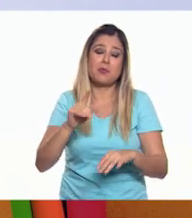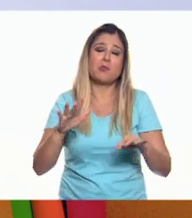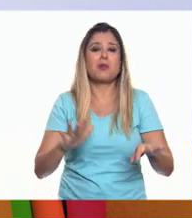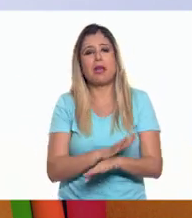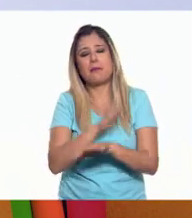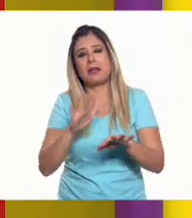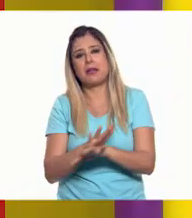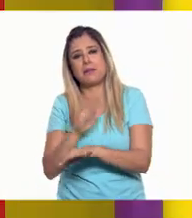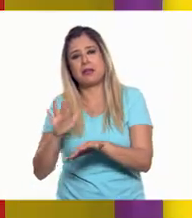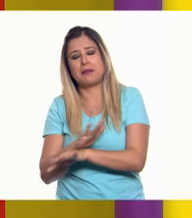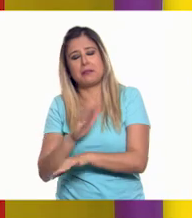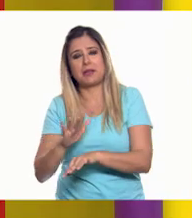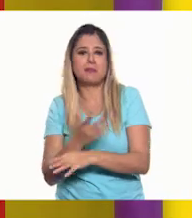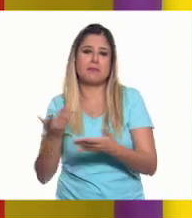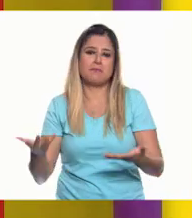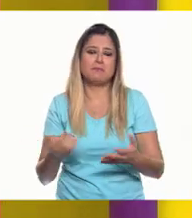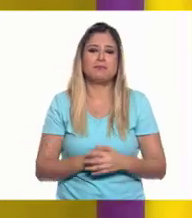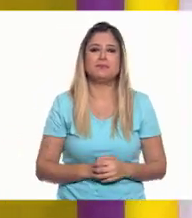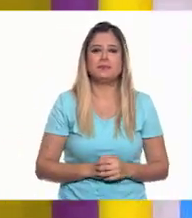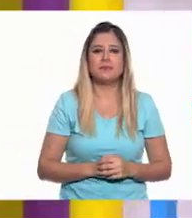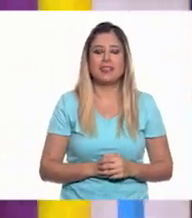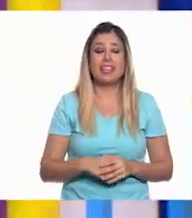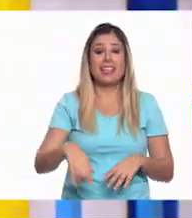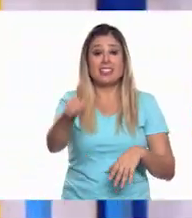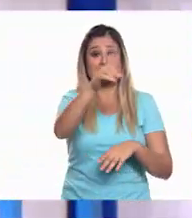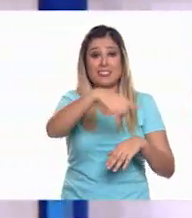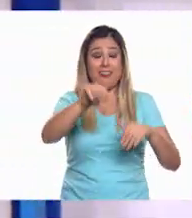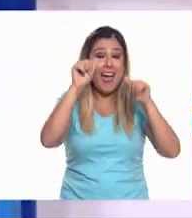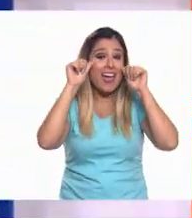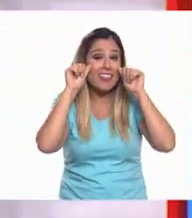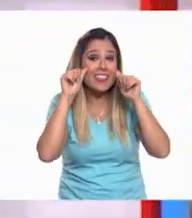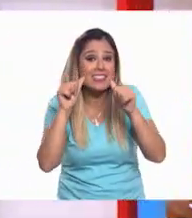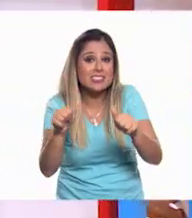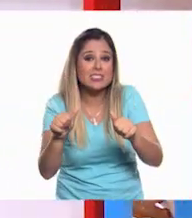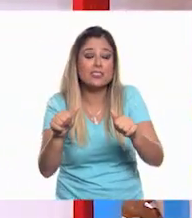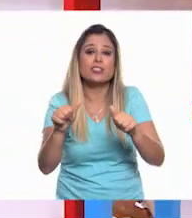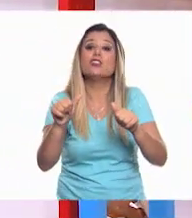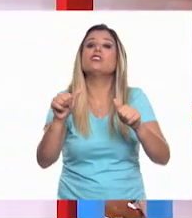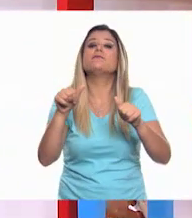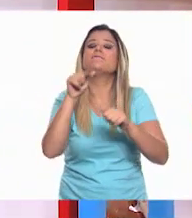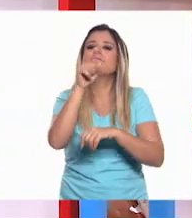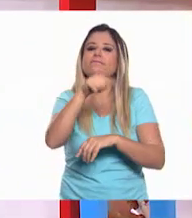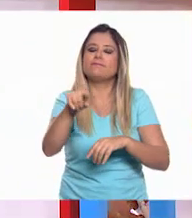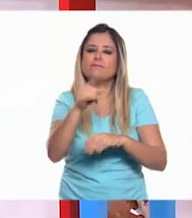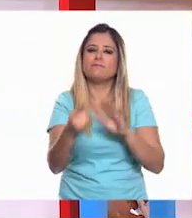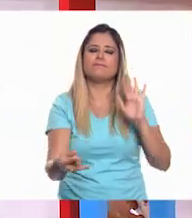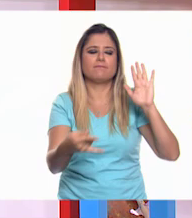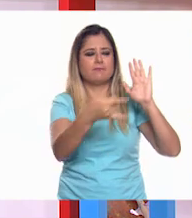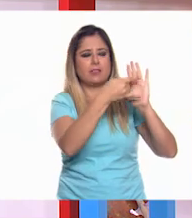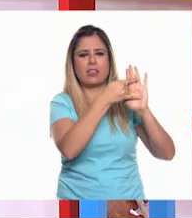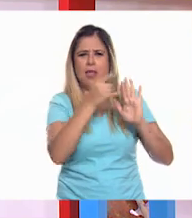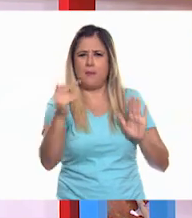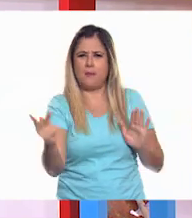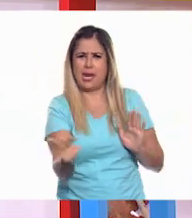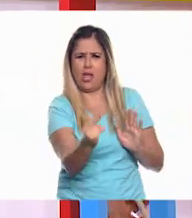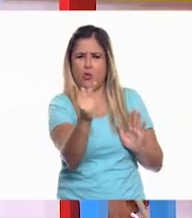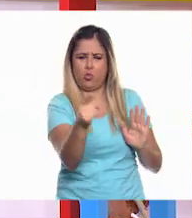cambian. También. Muy bien. Presten mucha atención porque vamos a pegar esta pregunta, Eric, en el